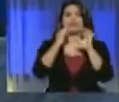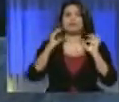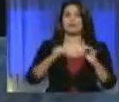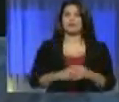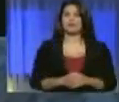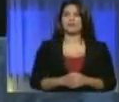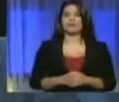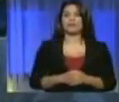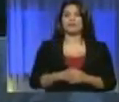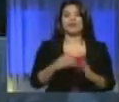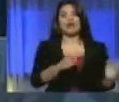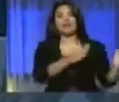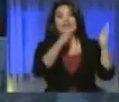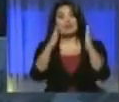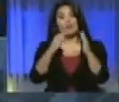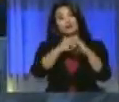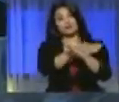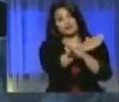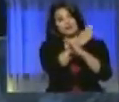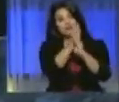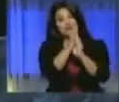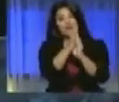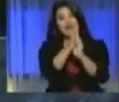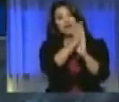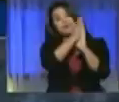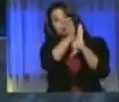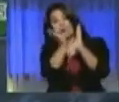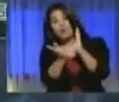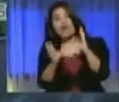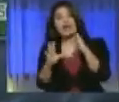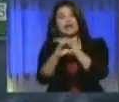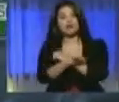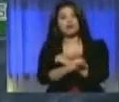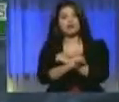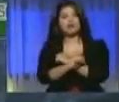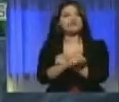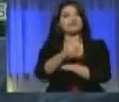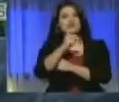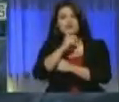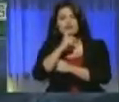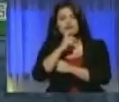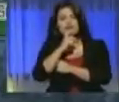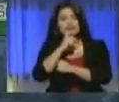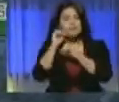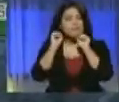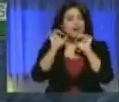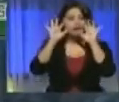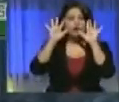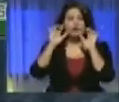noche, el evento estelar. ¿Ah?